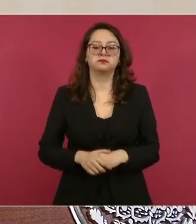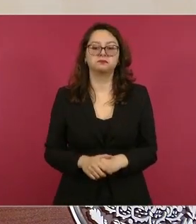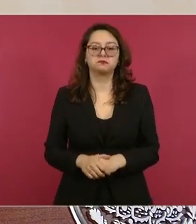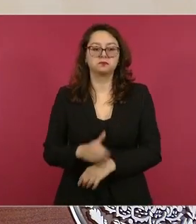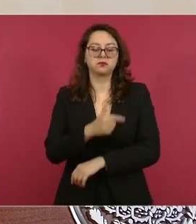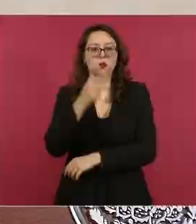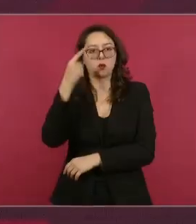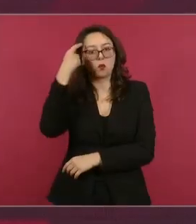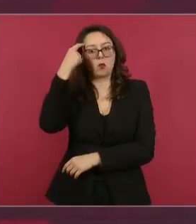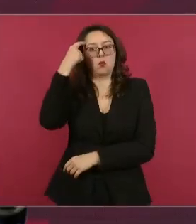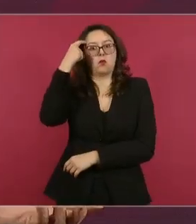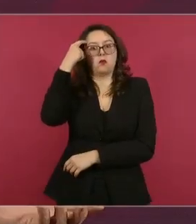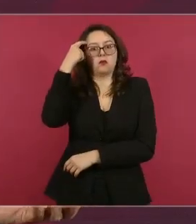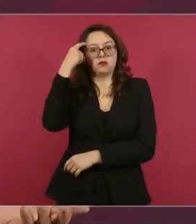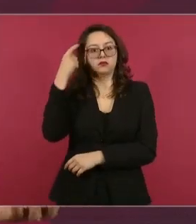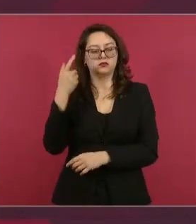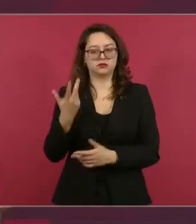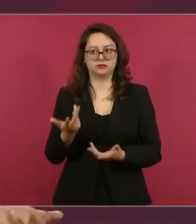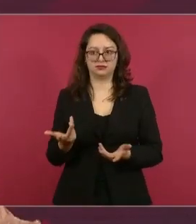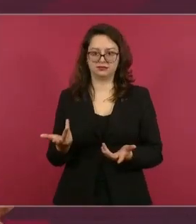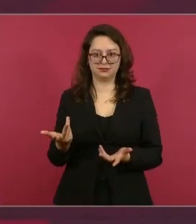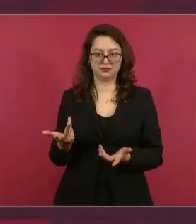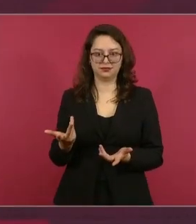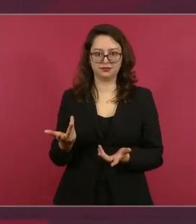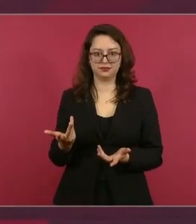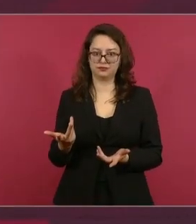porque ya trabajando